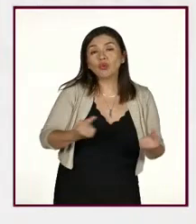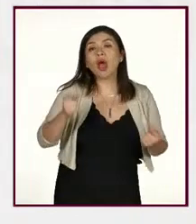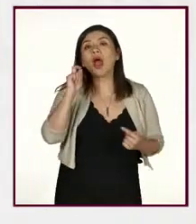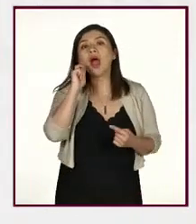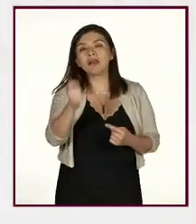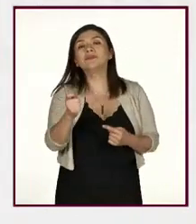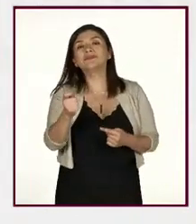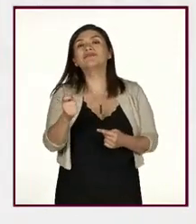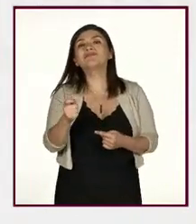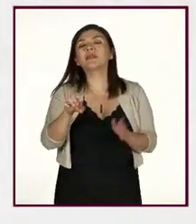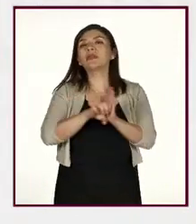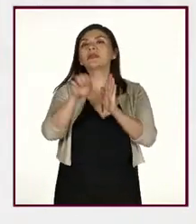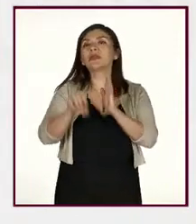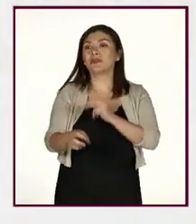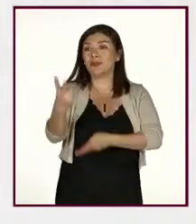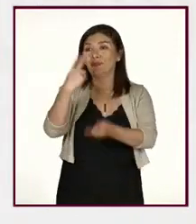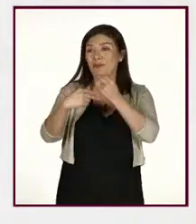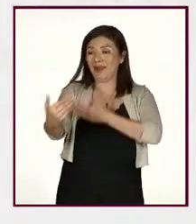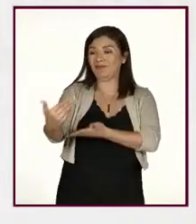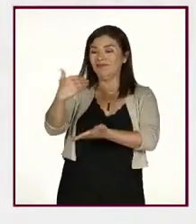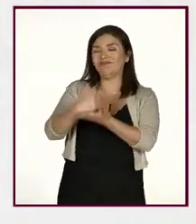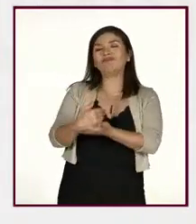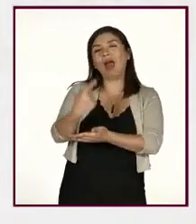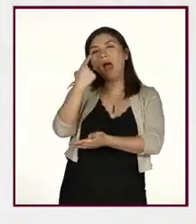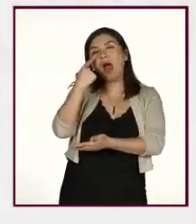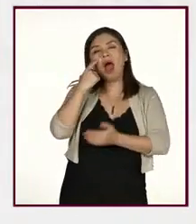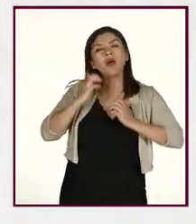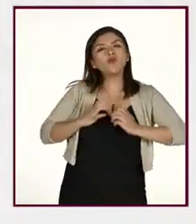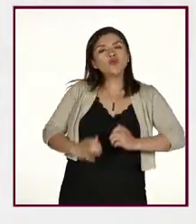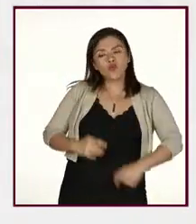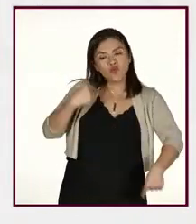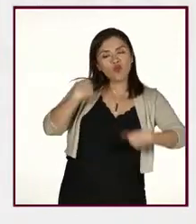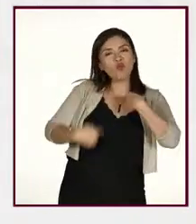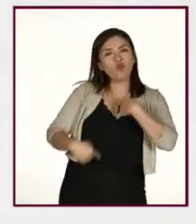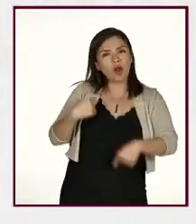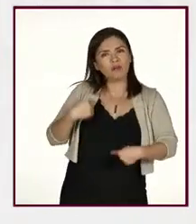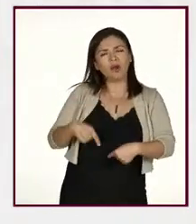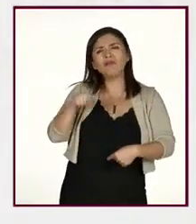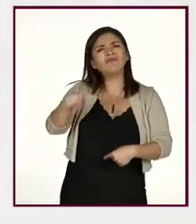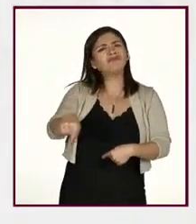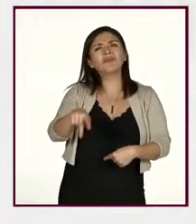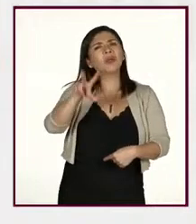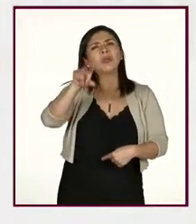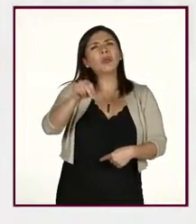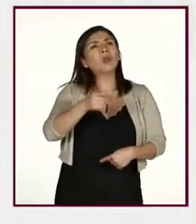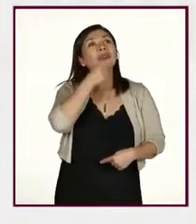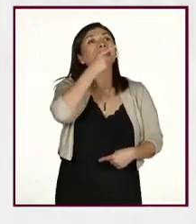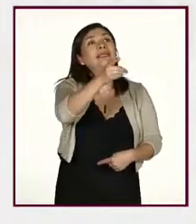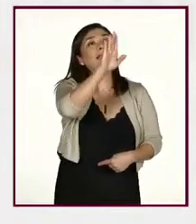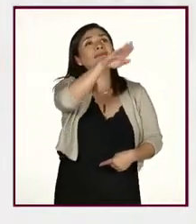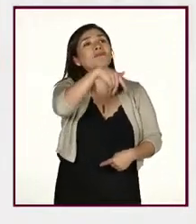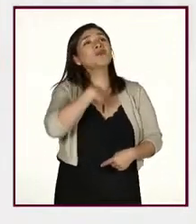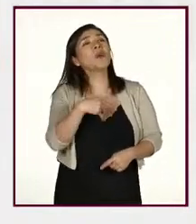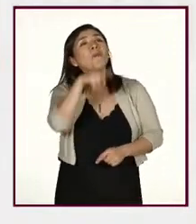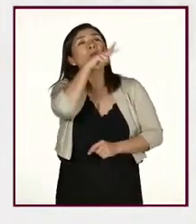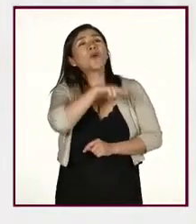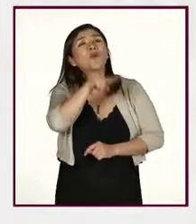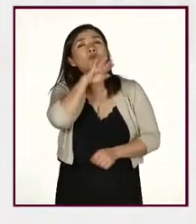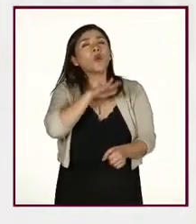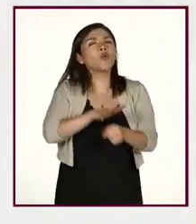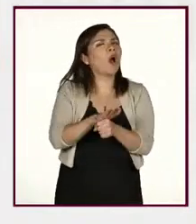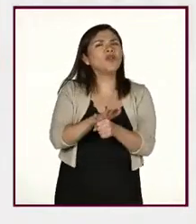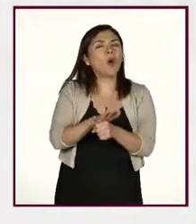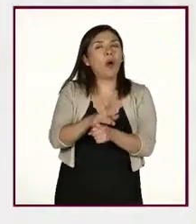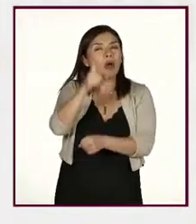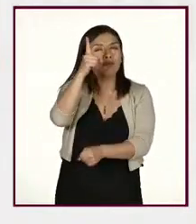pues sí es que nos lleguen con síntomas físicos. Antes de ellos externar una preocupación como tal específica, la